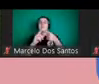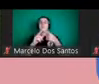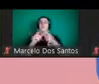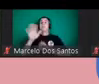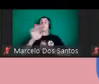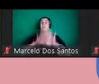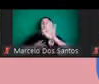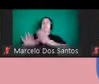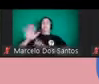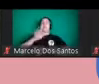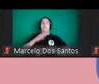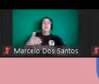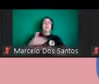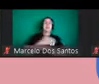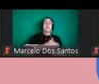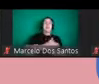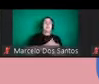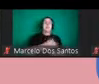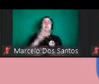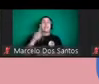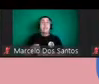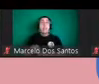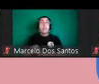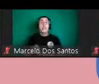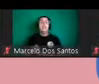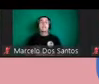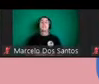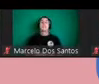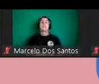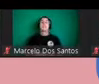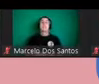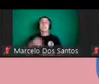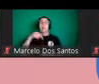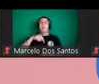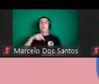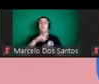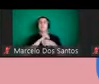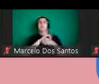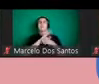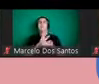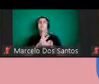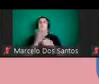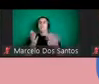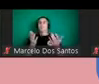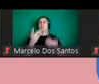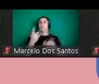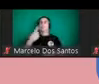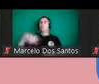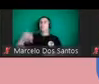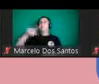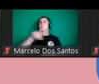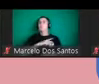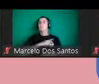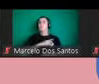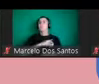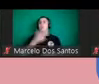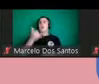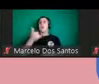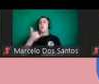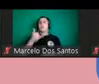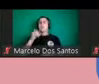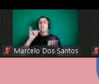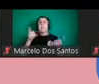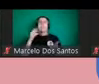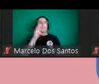que preparar? Ante esta situación de pandemia, muchas personas pasamos por muchísimas